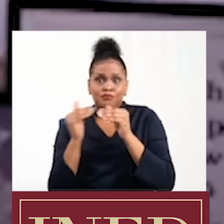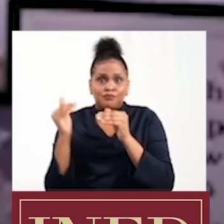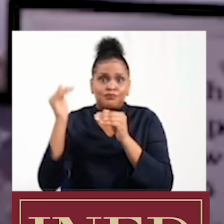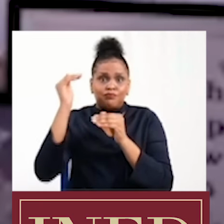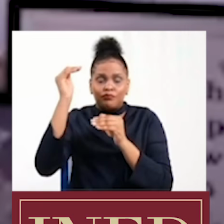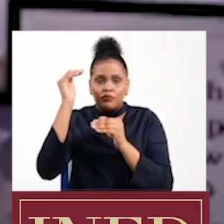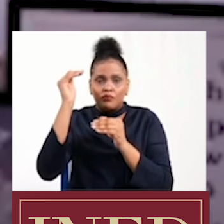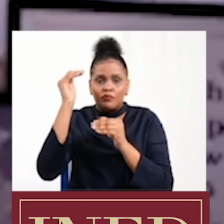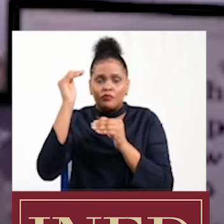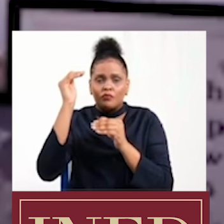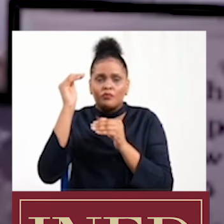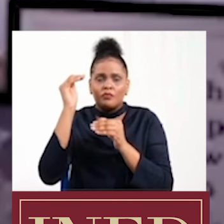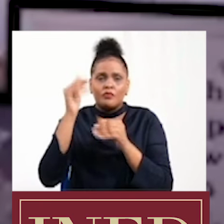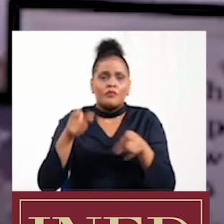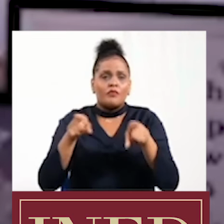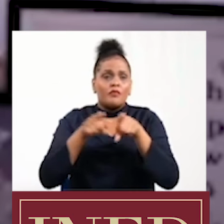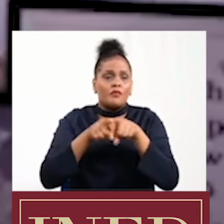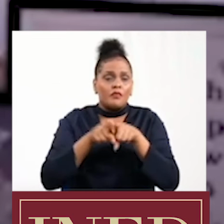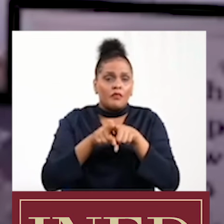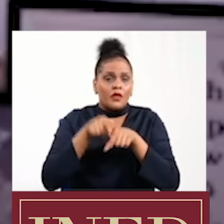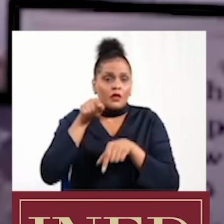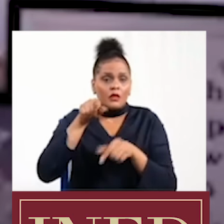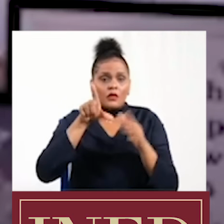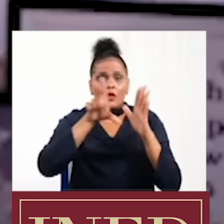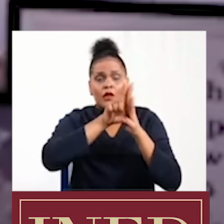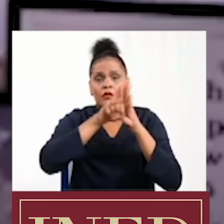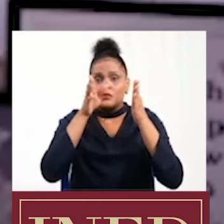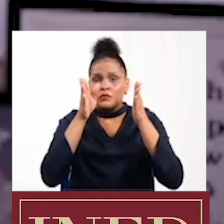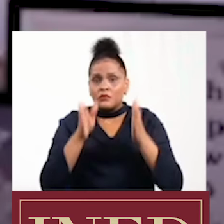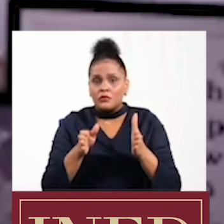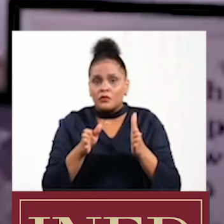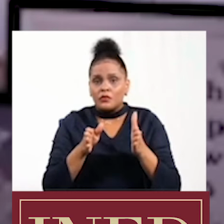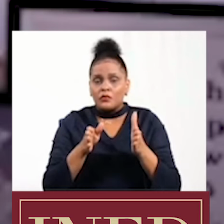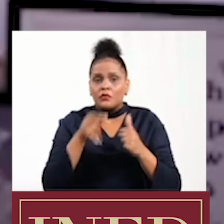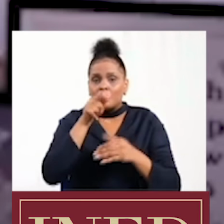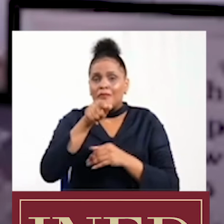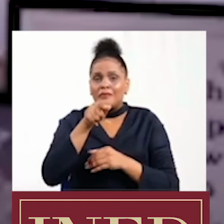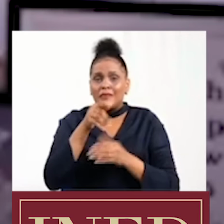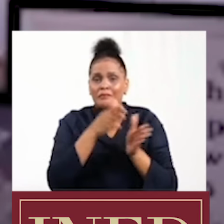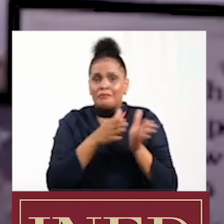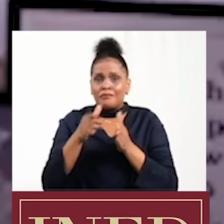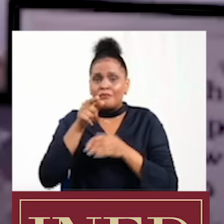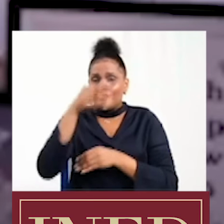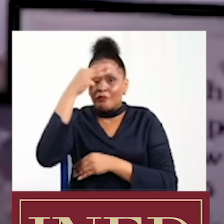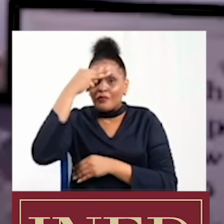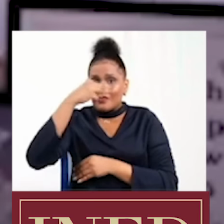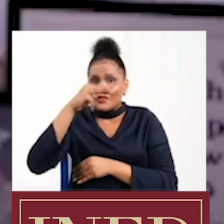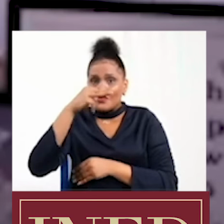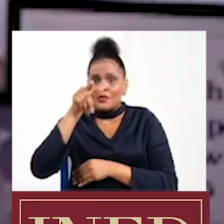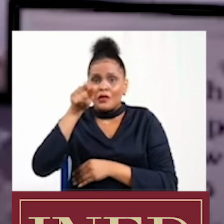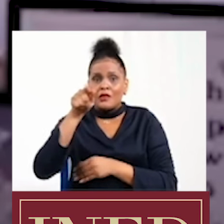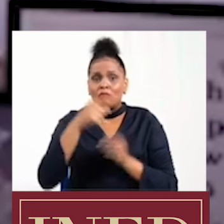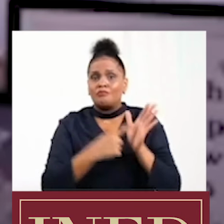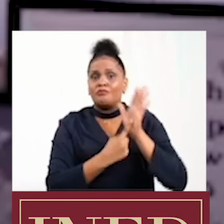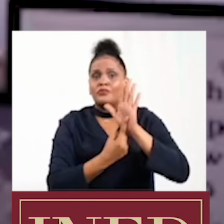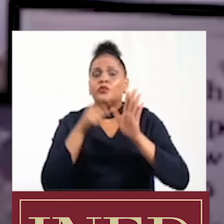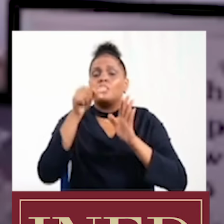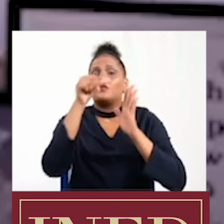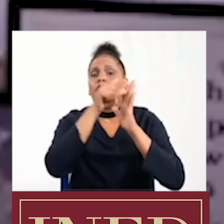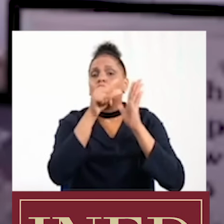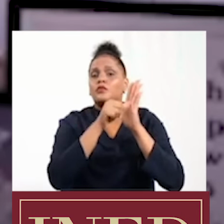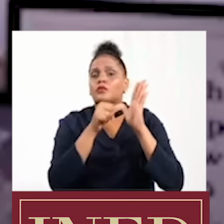espacios de decisión a los espacios legislativos en este caso el caso mexicano demuestra que su articulación y